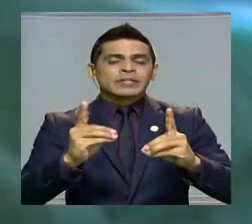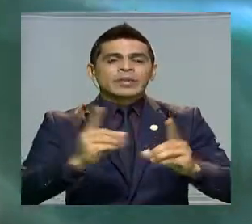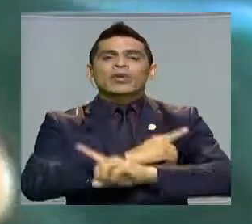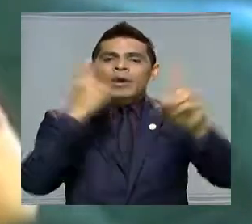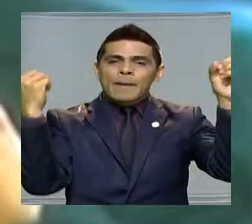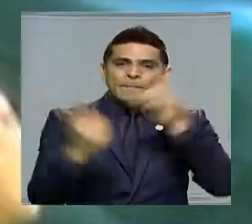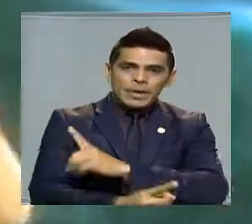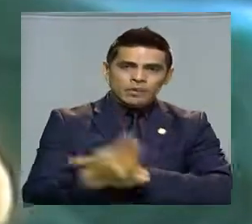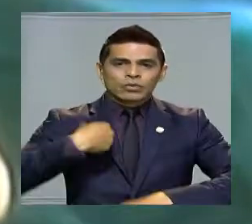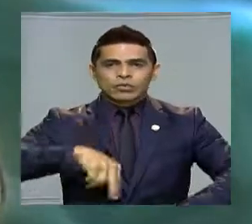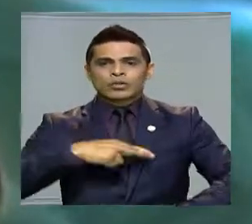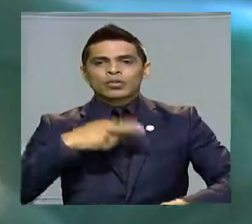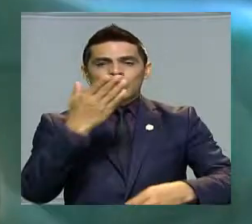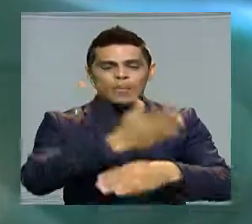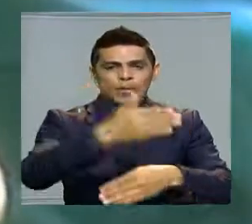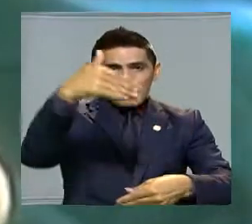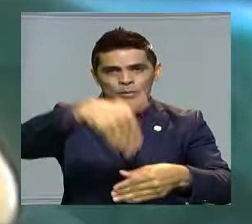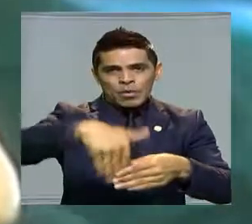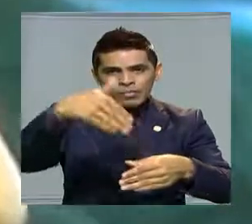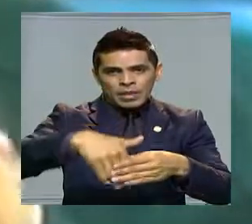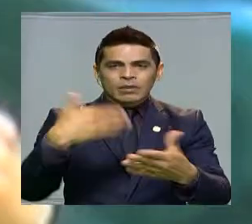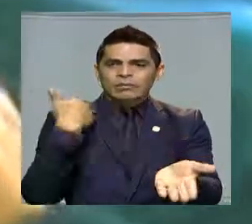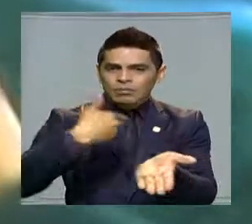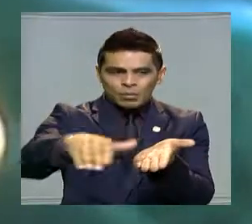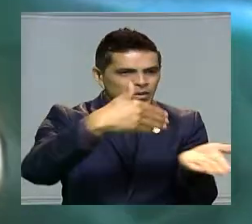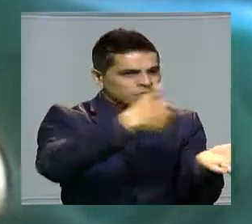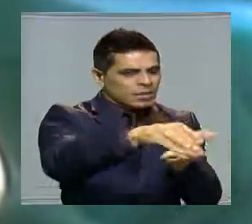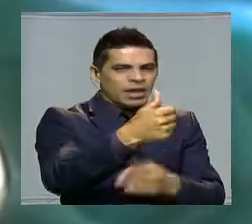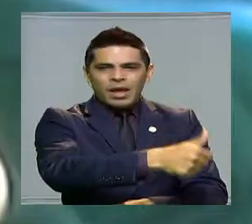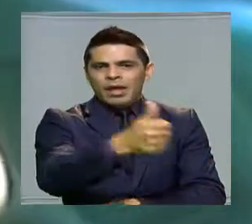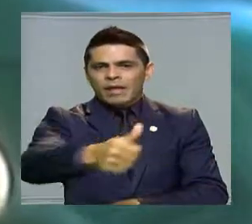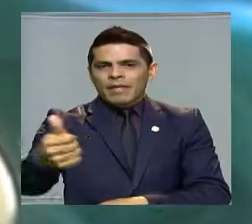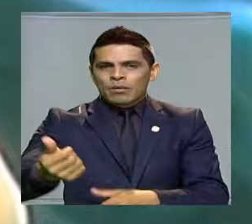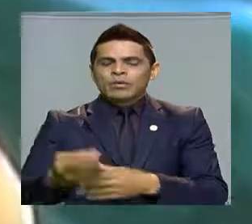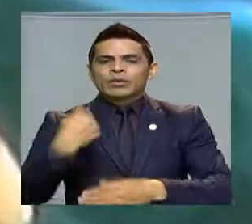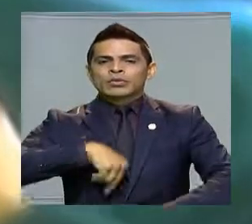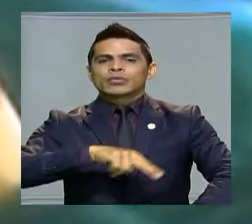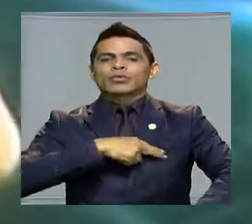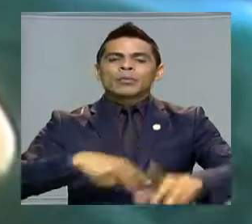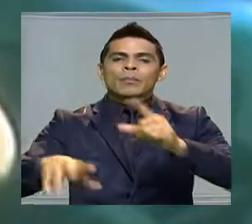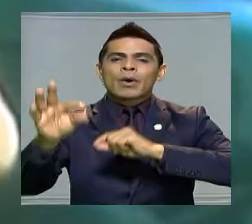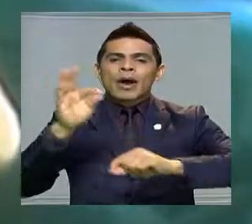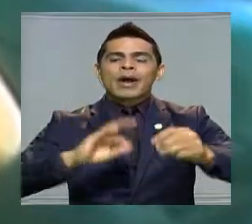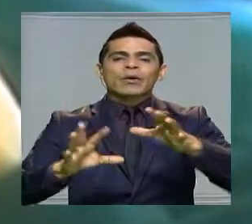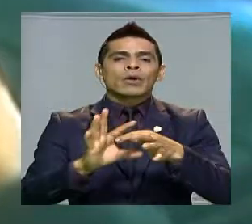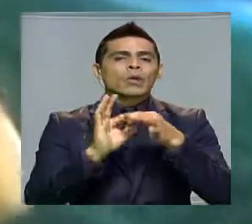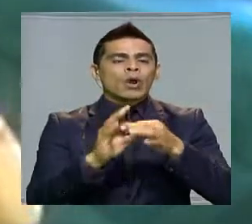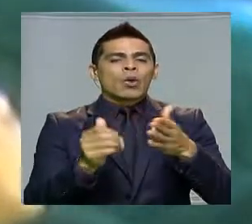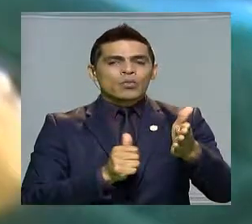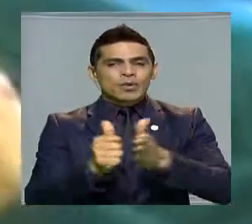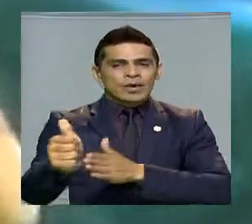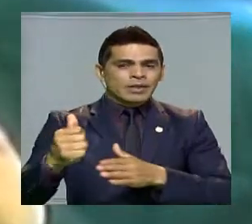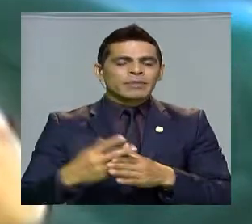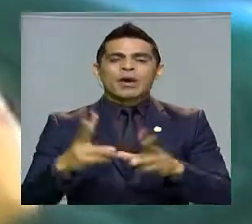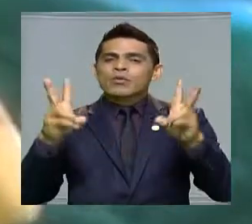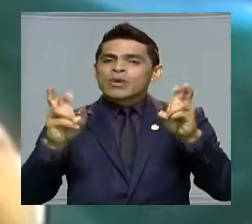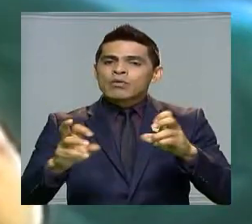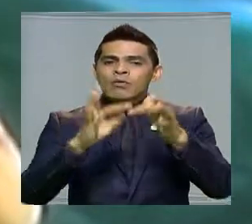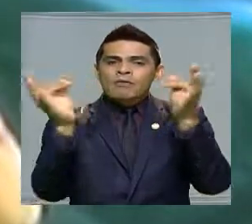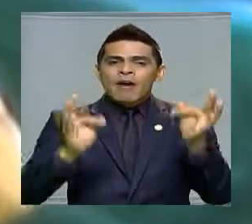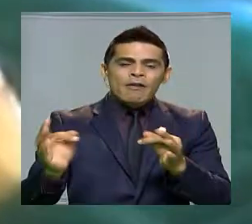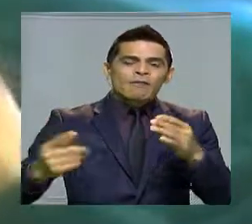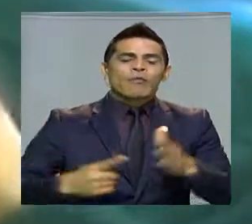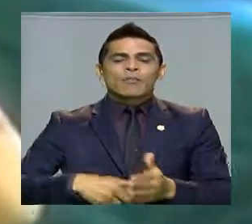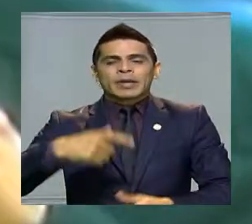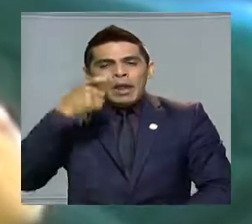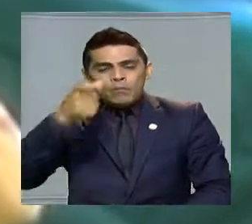los vamos a sacar de cada espacio que vayamos a elegir y que vamos a escoger con la unidad una nueva forma de gobernar donde el pueblo sea respetado